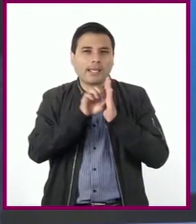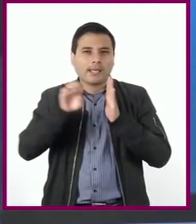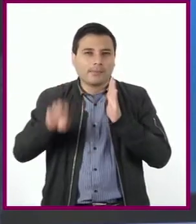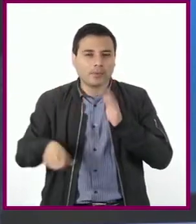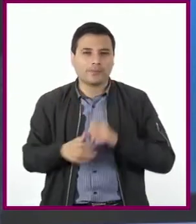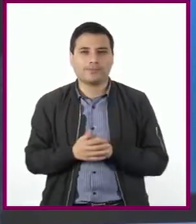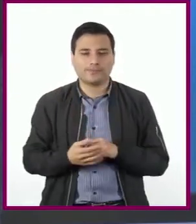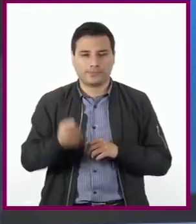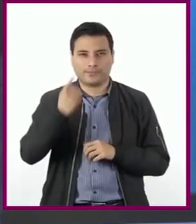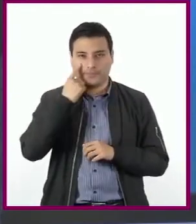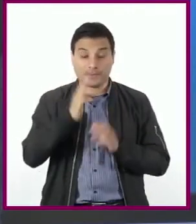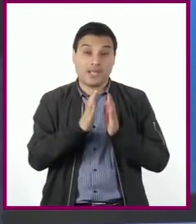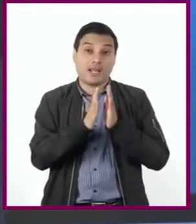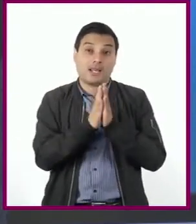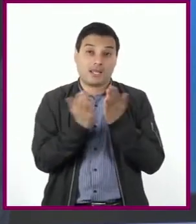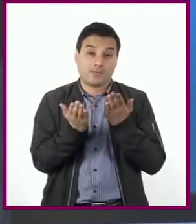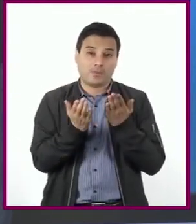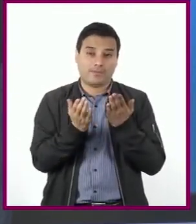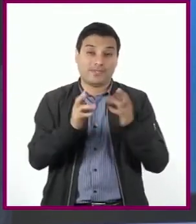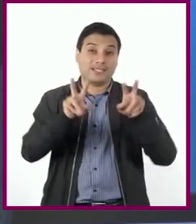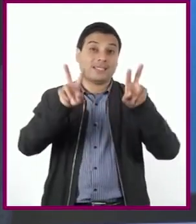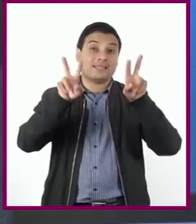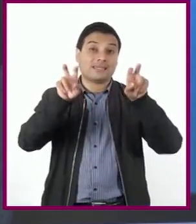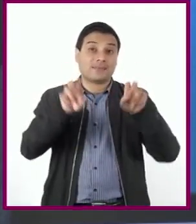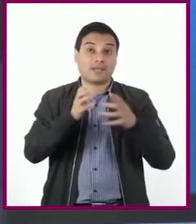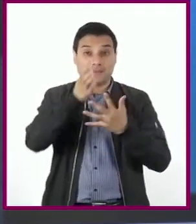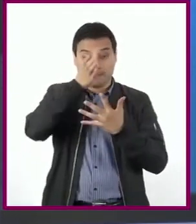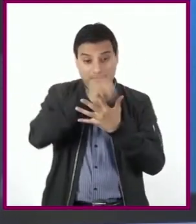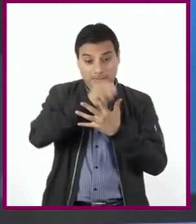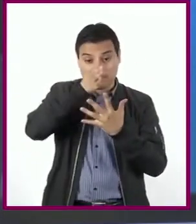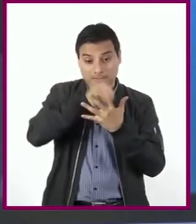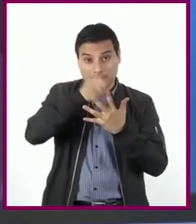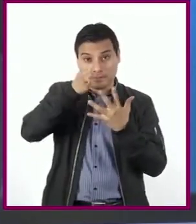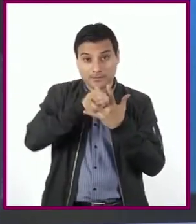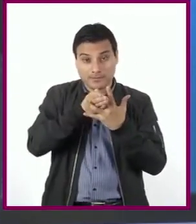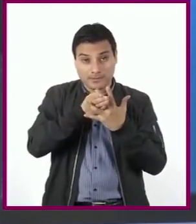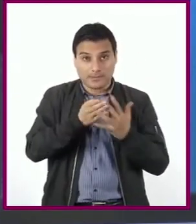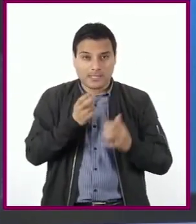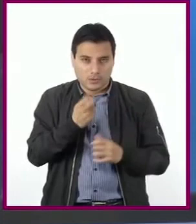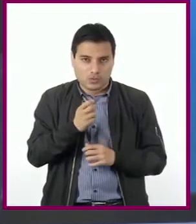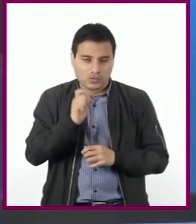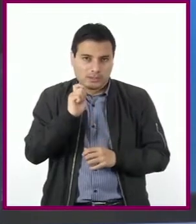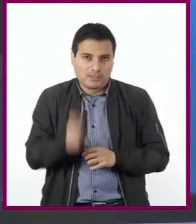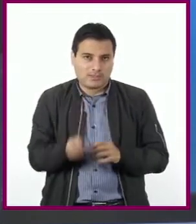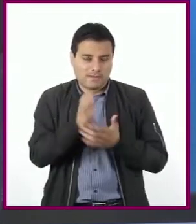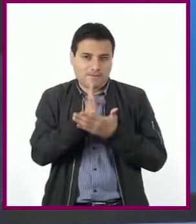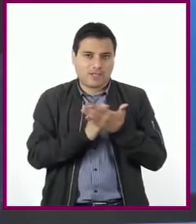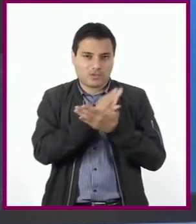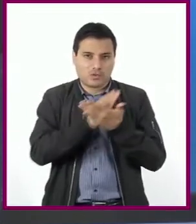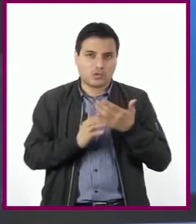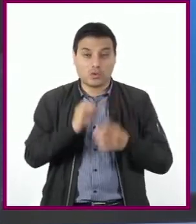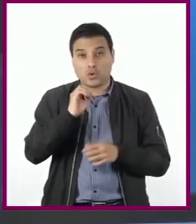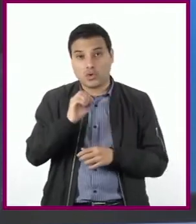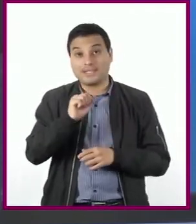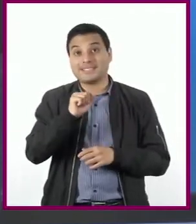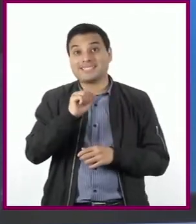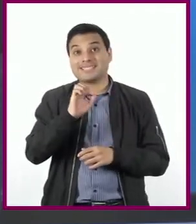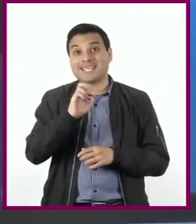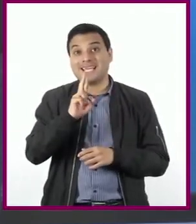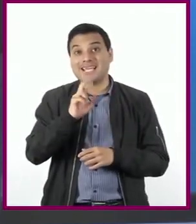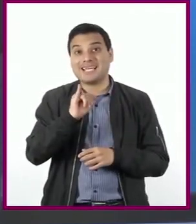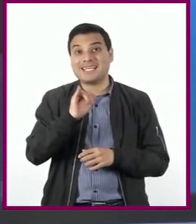Cada capítulo de un libro puede interpretarse como una fracción del libro completo. Una temporada de su serie